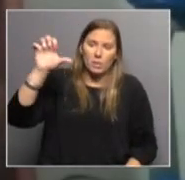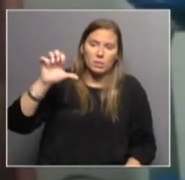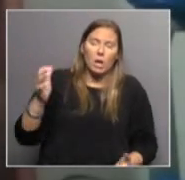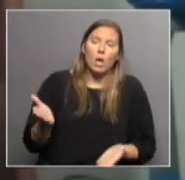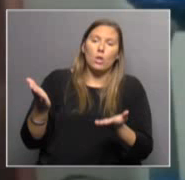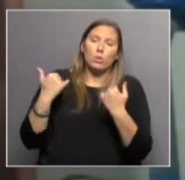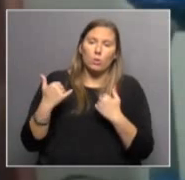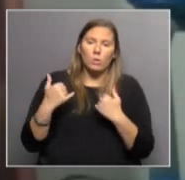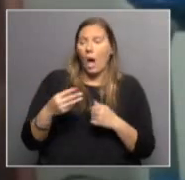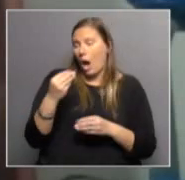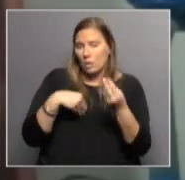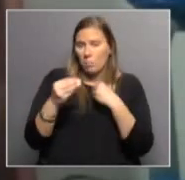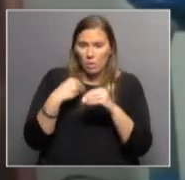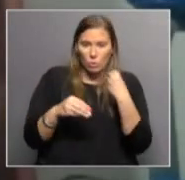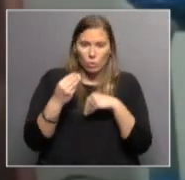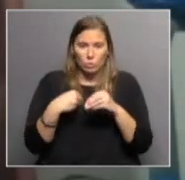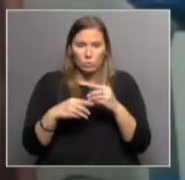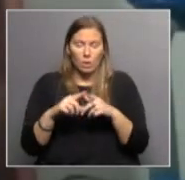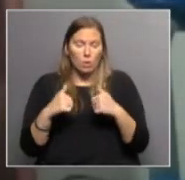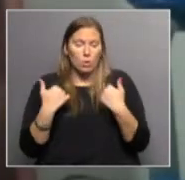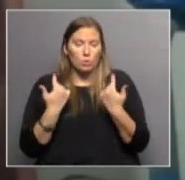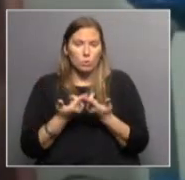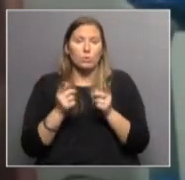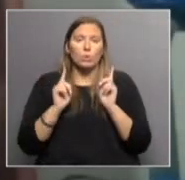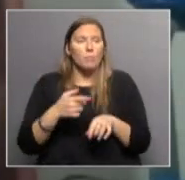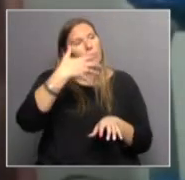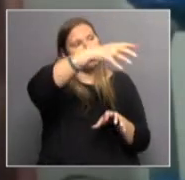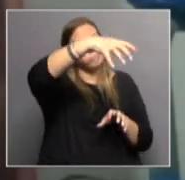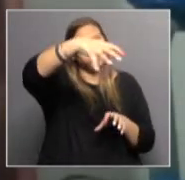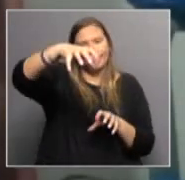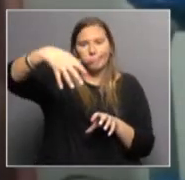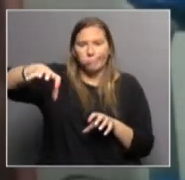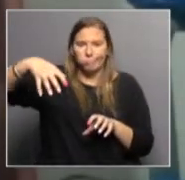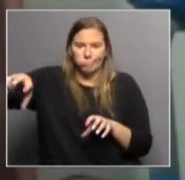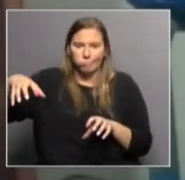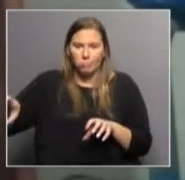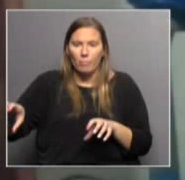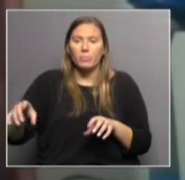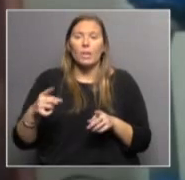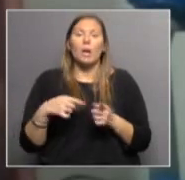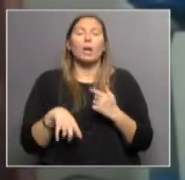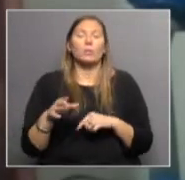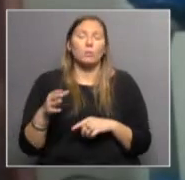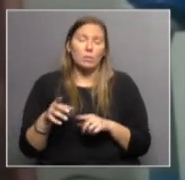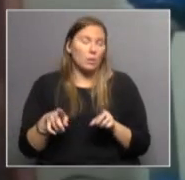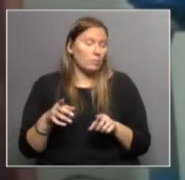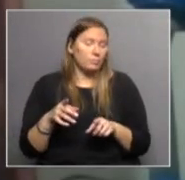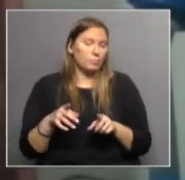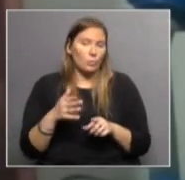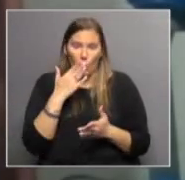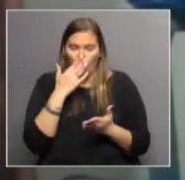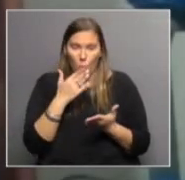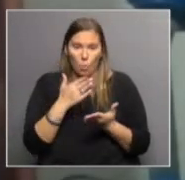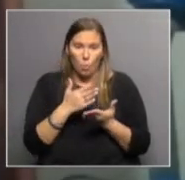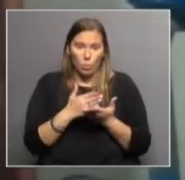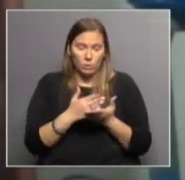donado otro tipo de alimentos que nosotros también distribuimos. Entonces, como te decía, en la última